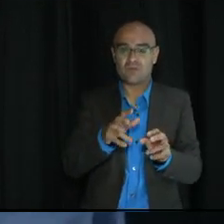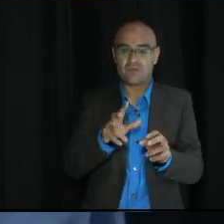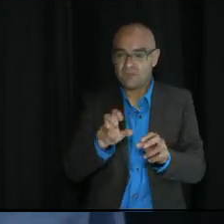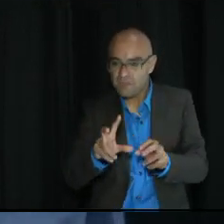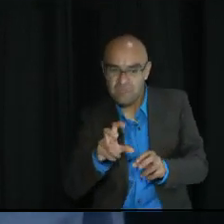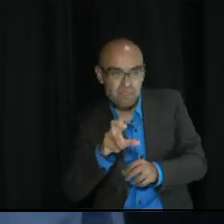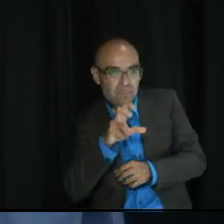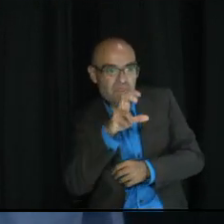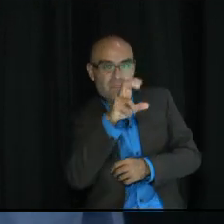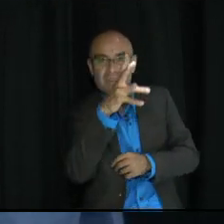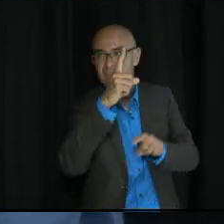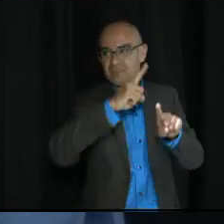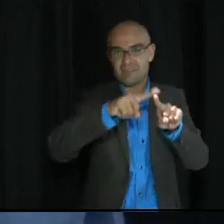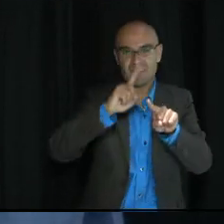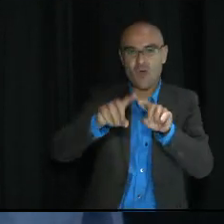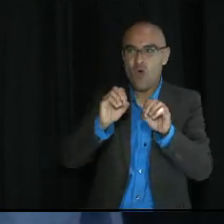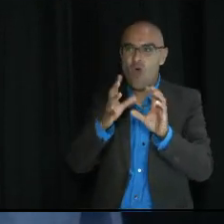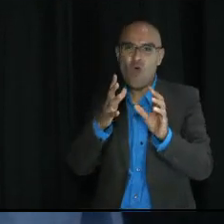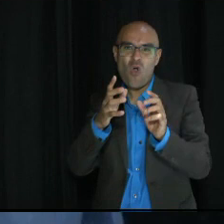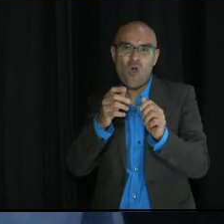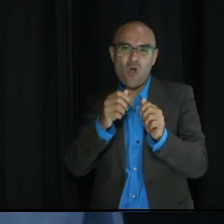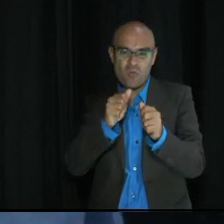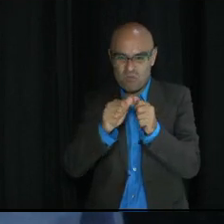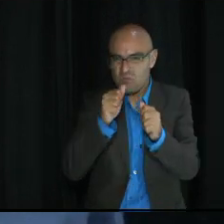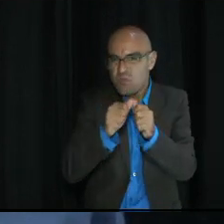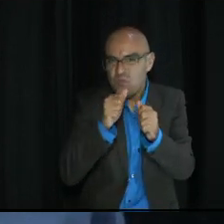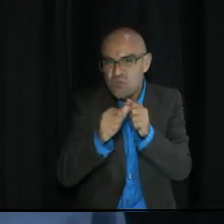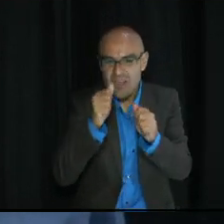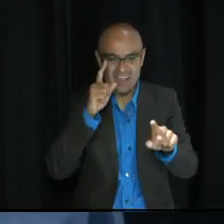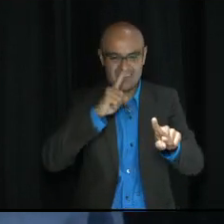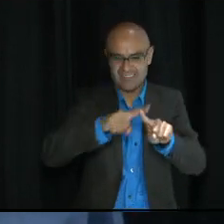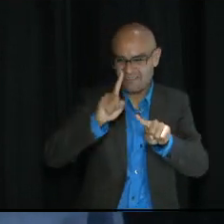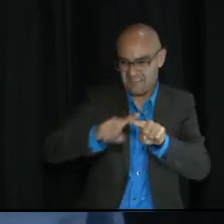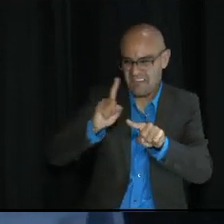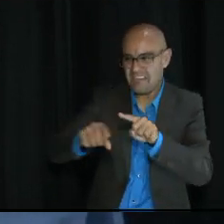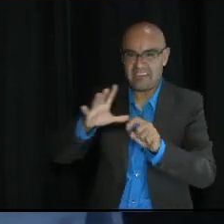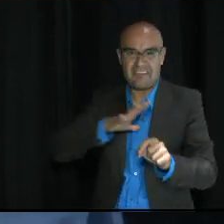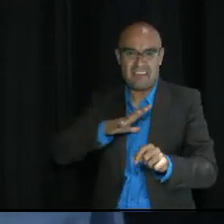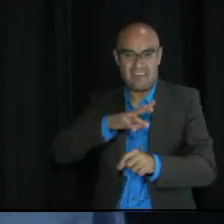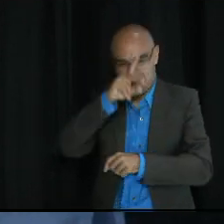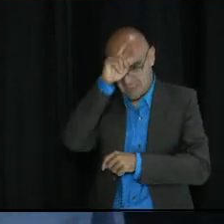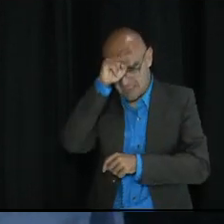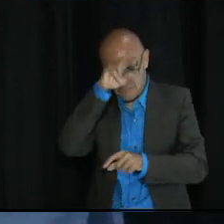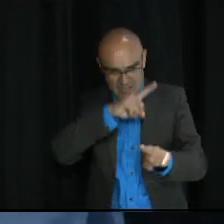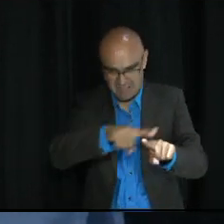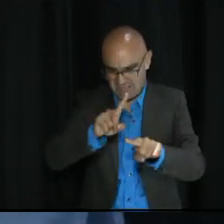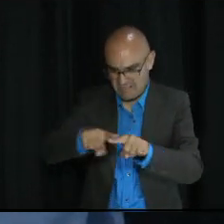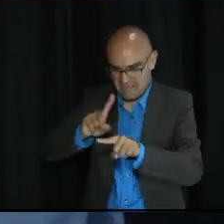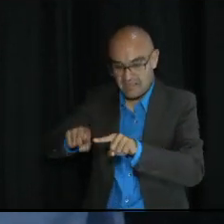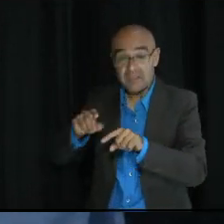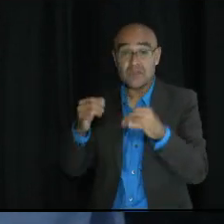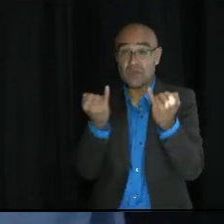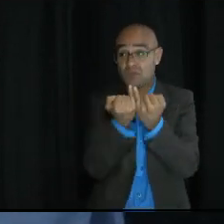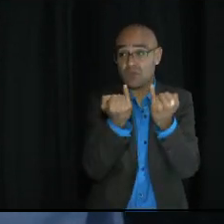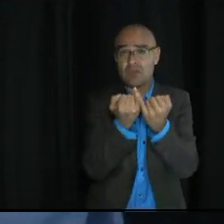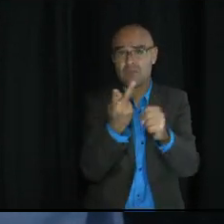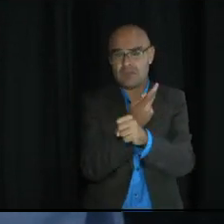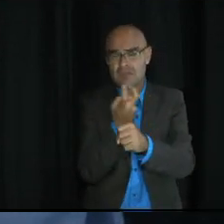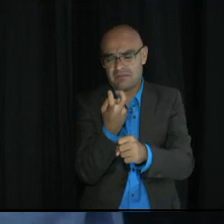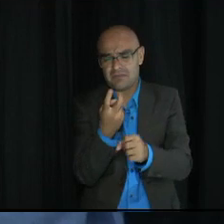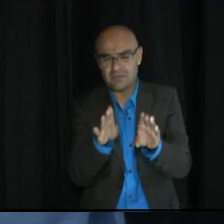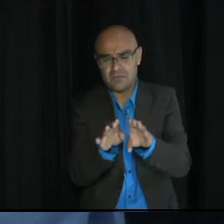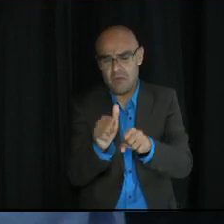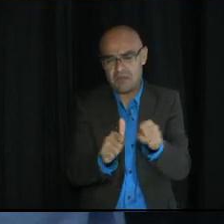y estas pueden traer bastantes enfermedades a su vez. Sabemos que actualmente en Europa están viviendo una problemática por esta